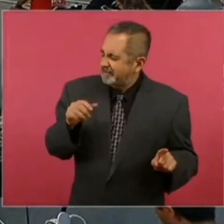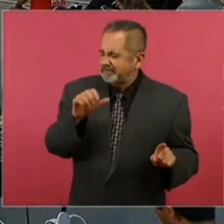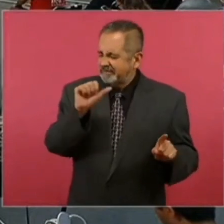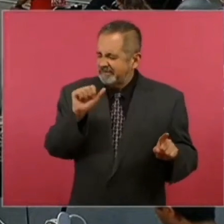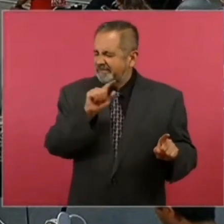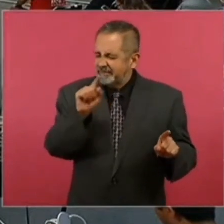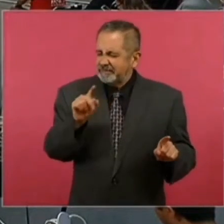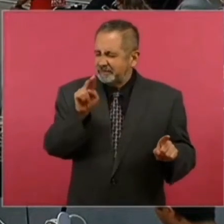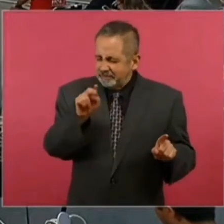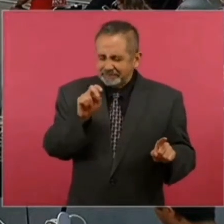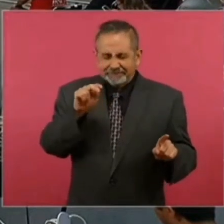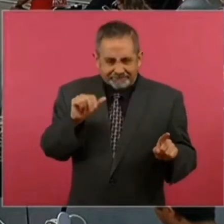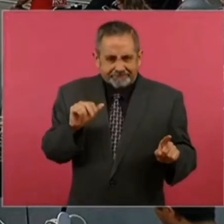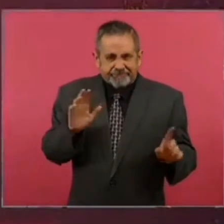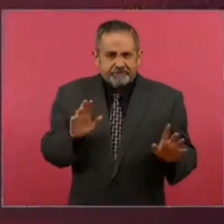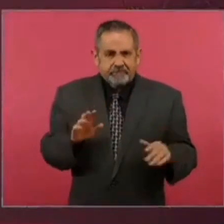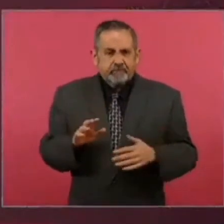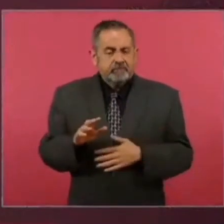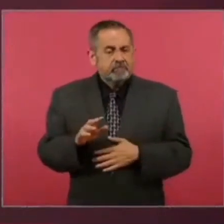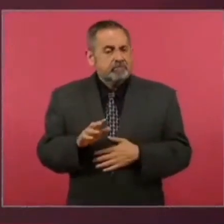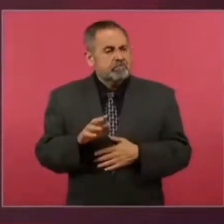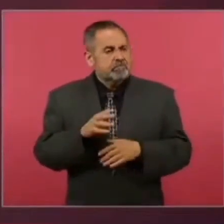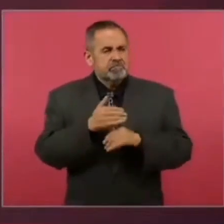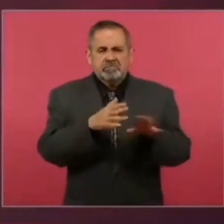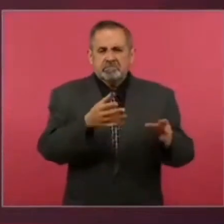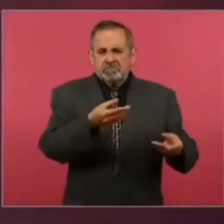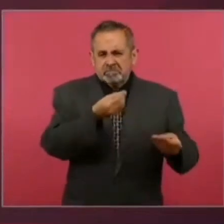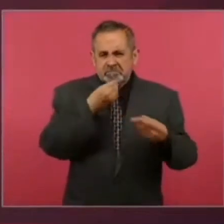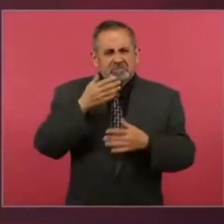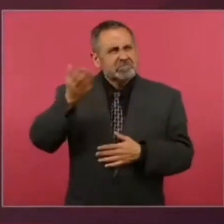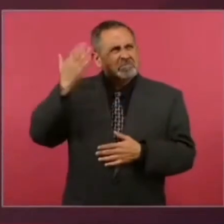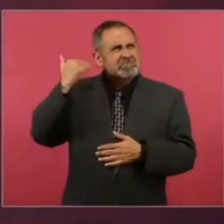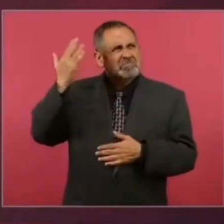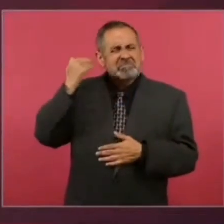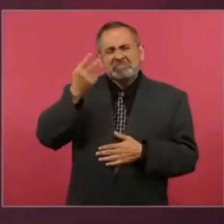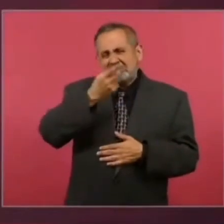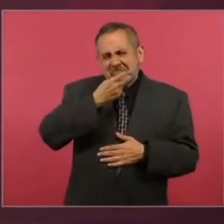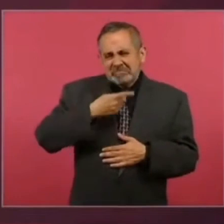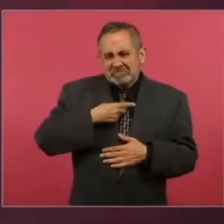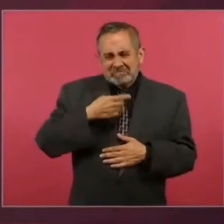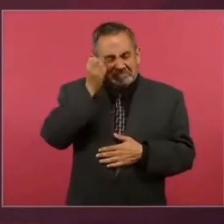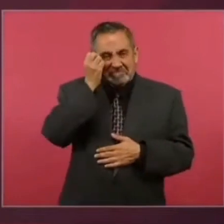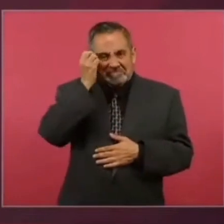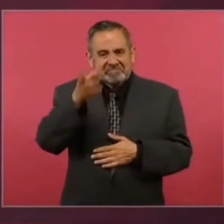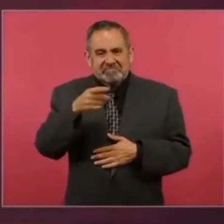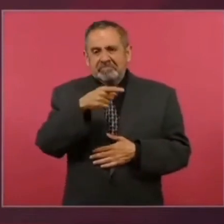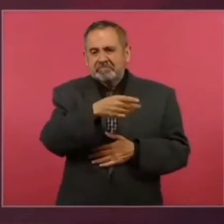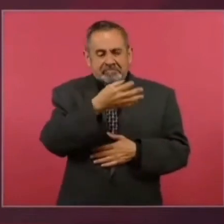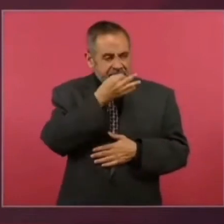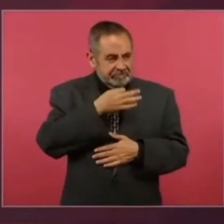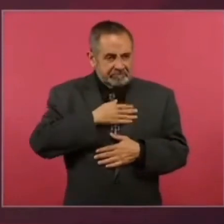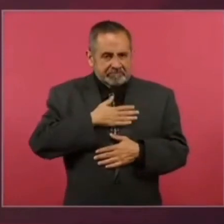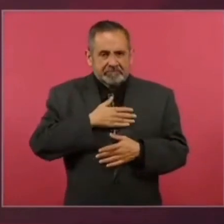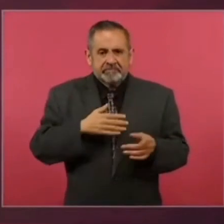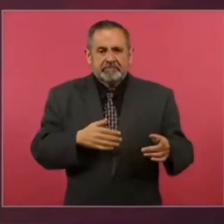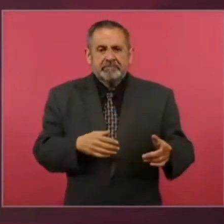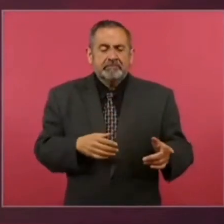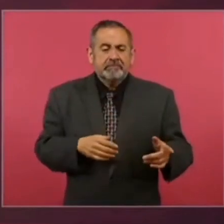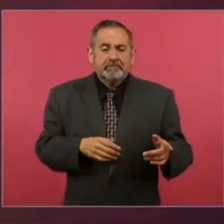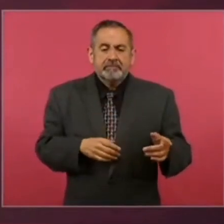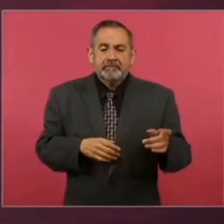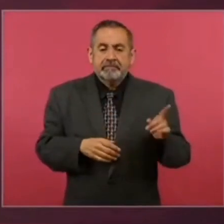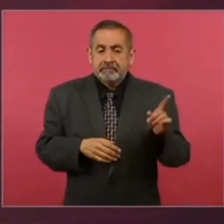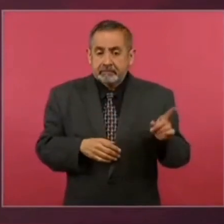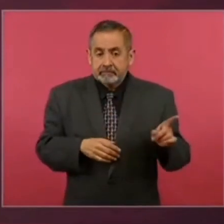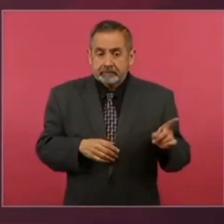sí. Tenía yo información hace algún tiempo, hasta se me había olvidado, de